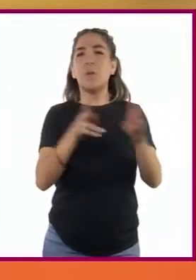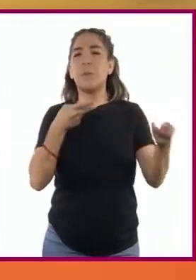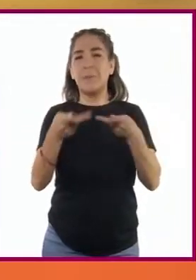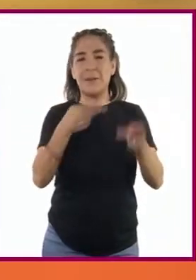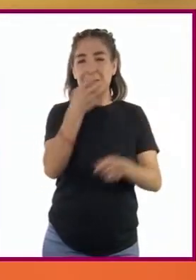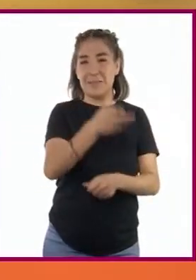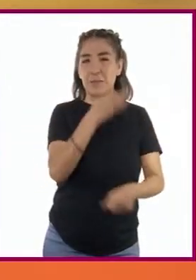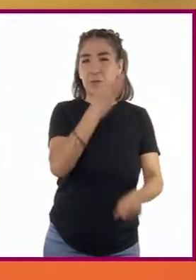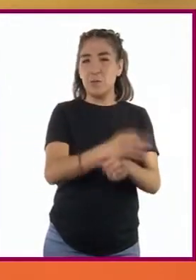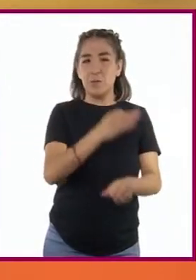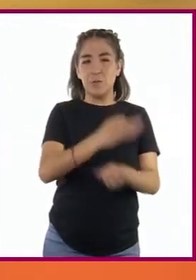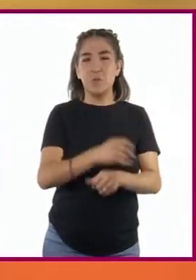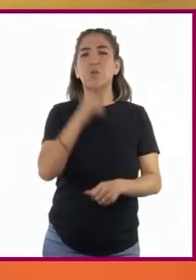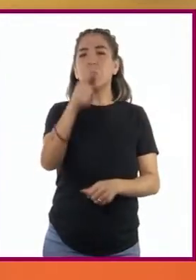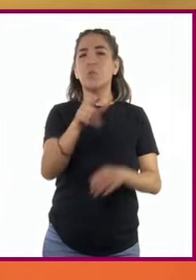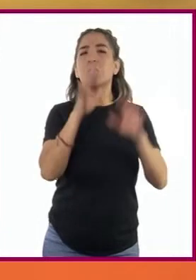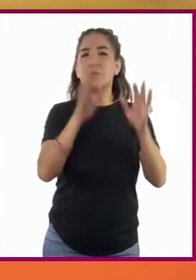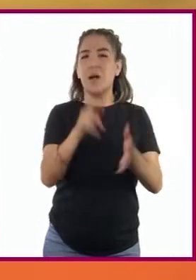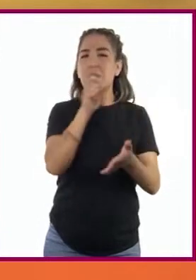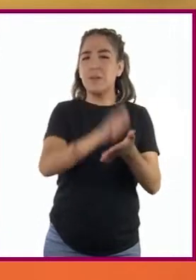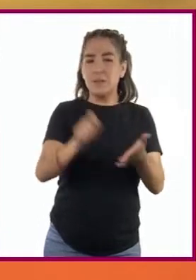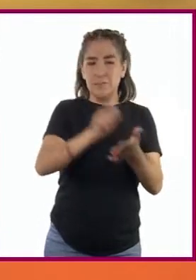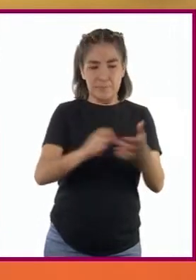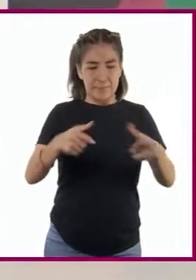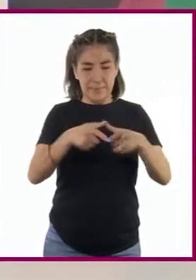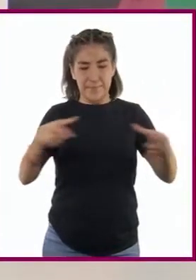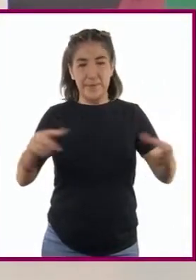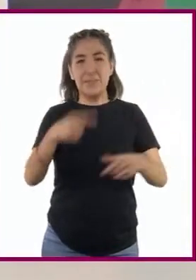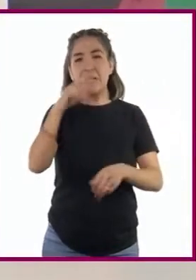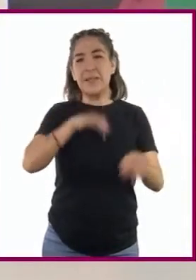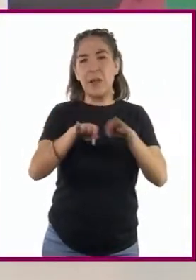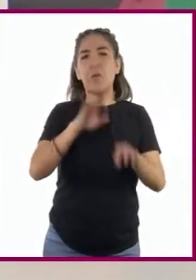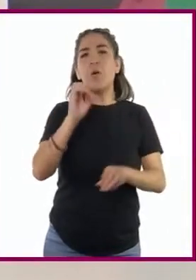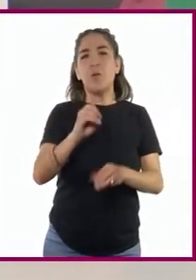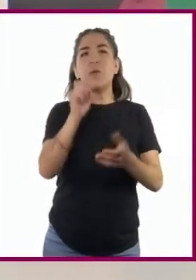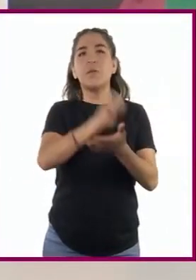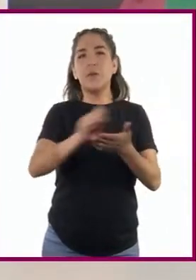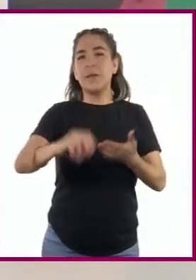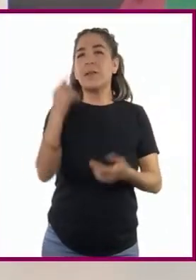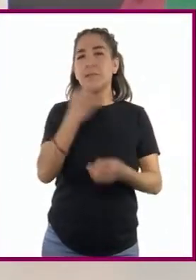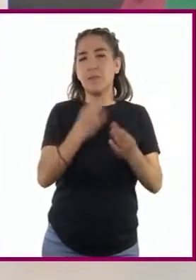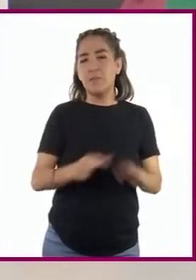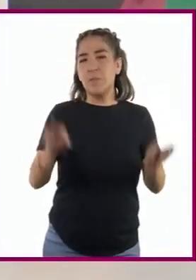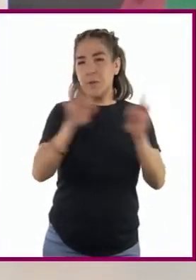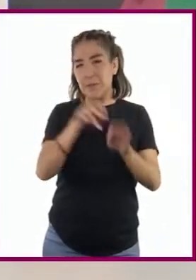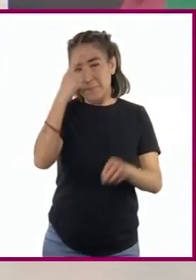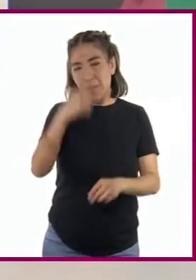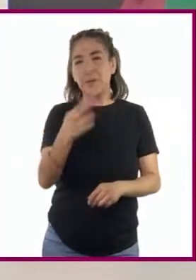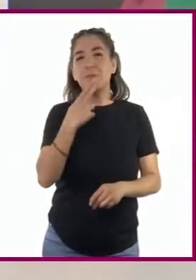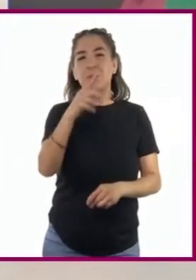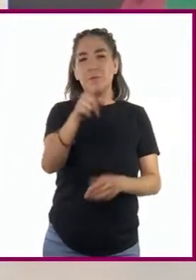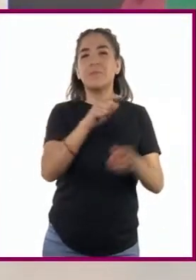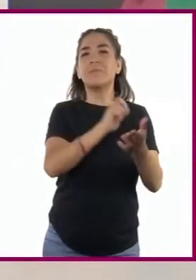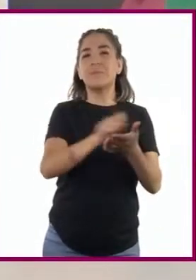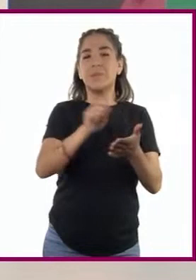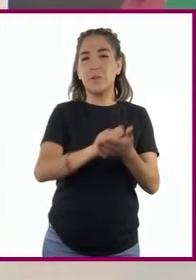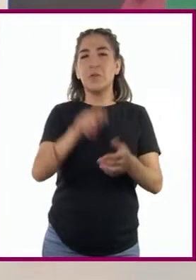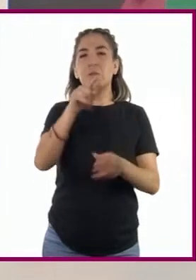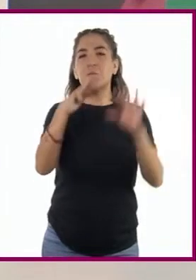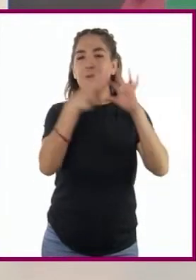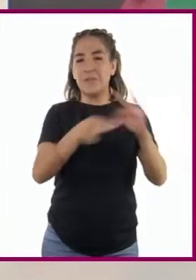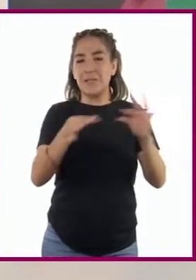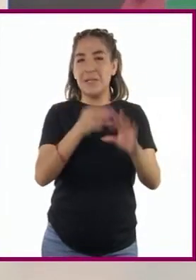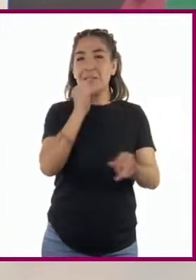para esta, han redactado fichas de trabajo o notas necesarias que les servirán para sustentar sus